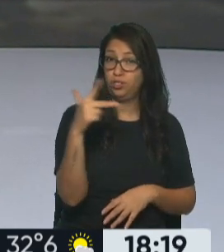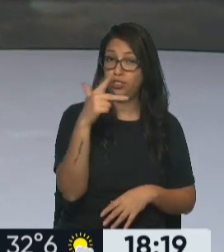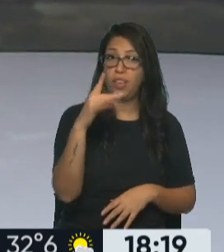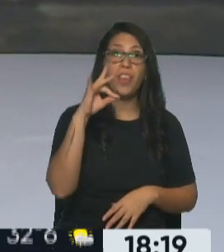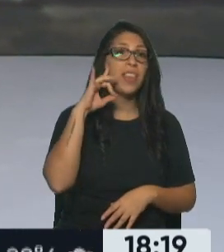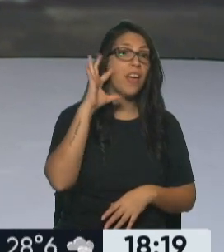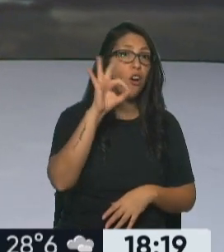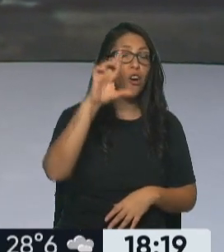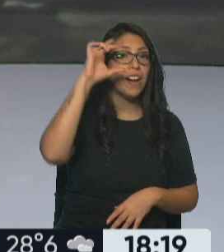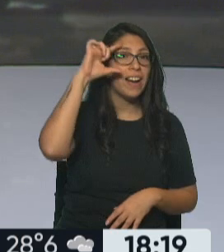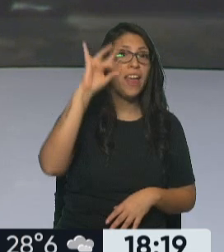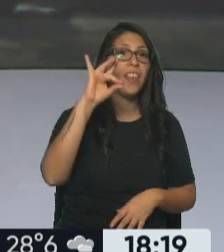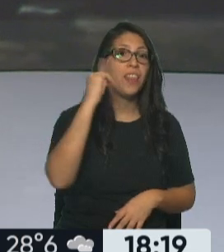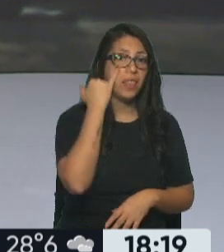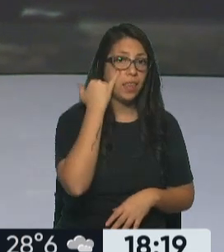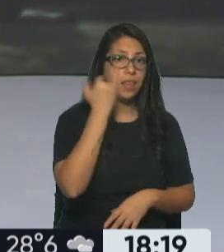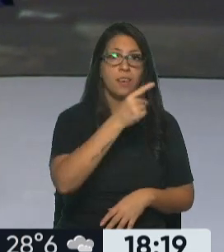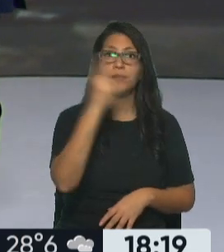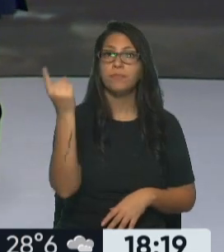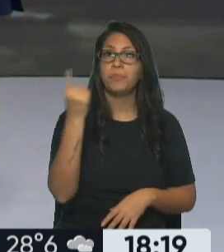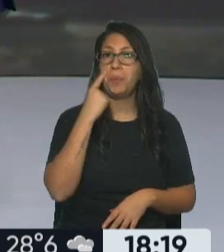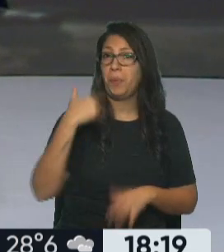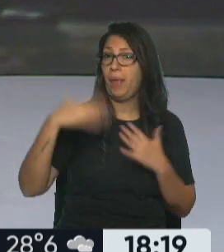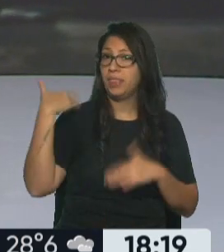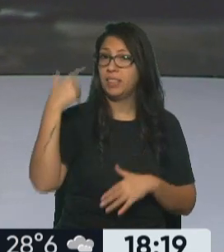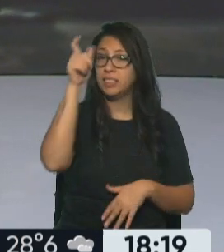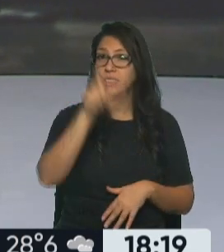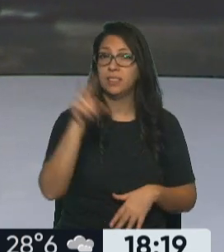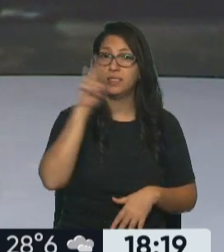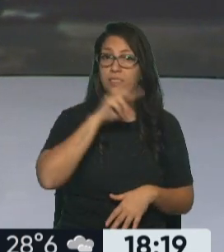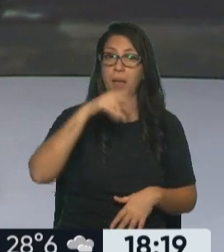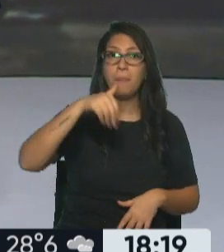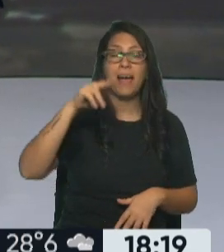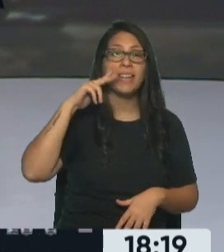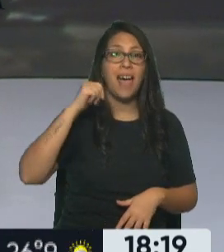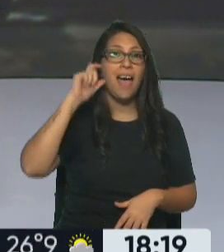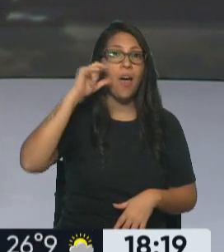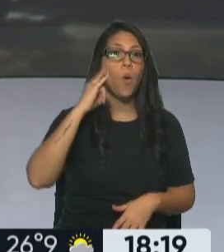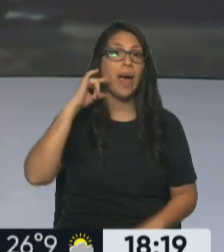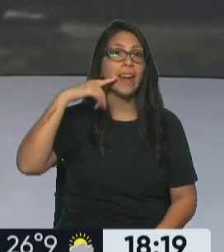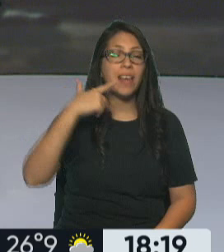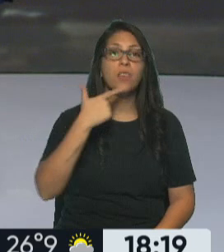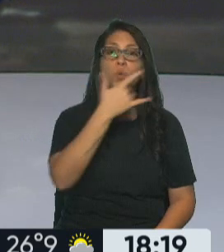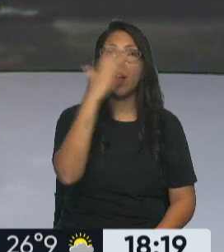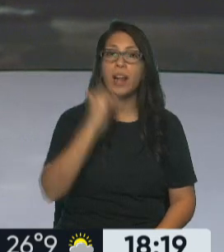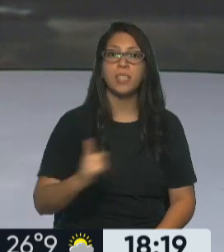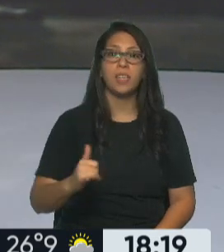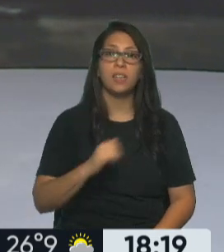Diego Reddy. En vida, María Eugenia Suárez.